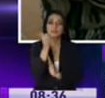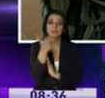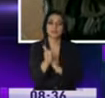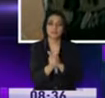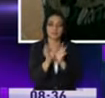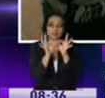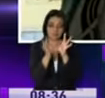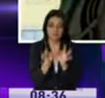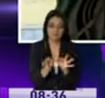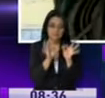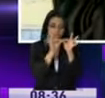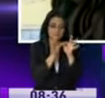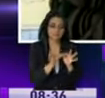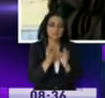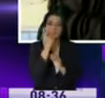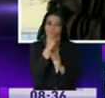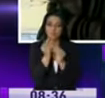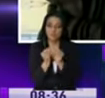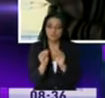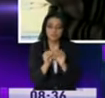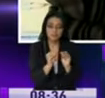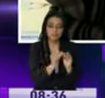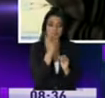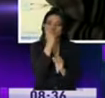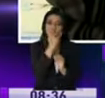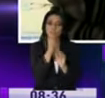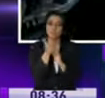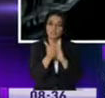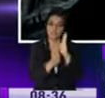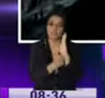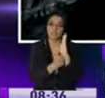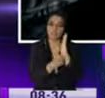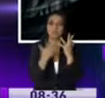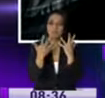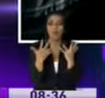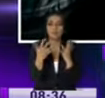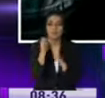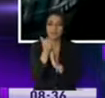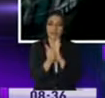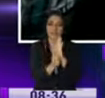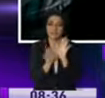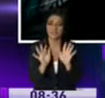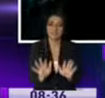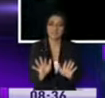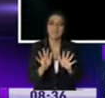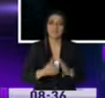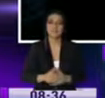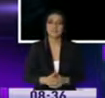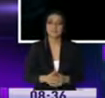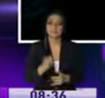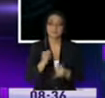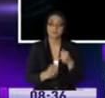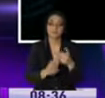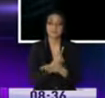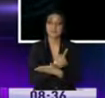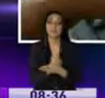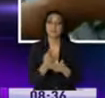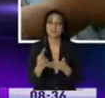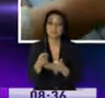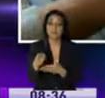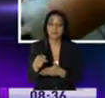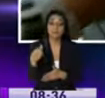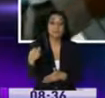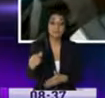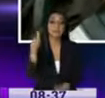configurar estas pequeñas obras de arte que yo les llamo como son las figuritas de mazapán. Este fin de semana que se avecina, si